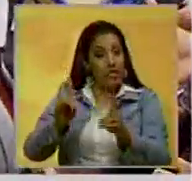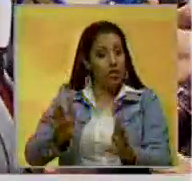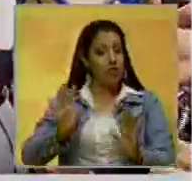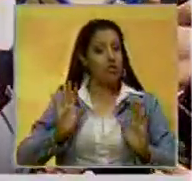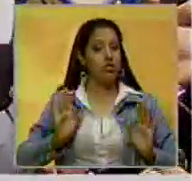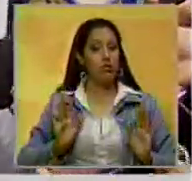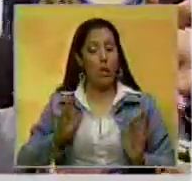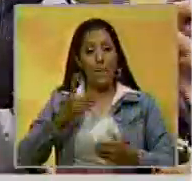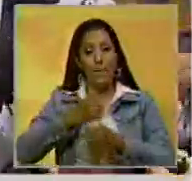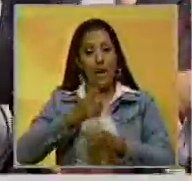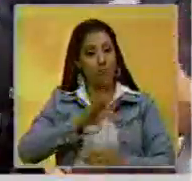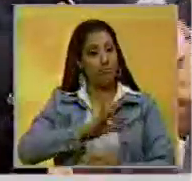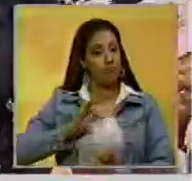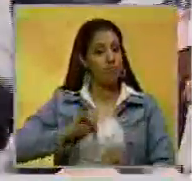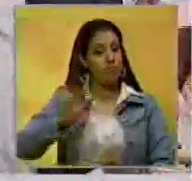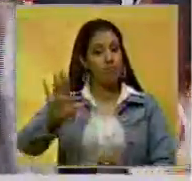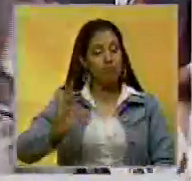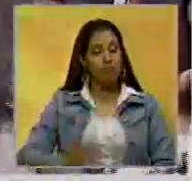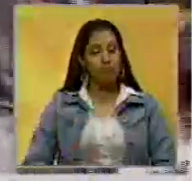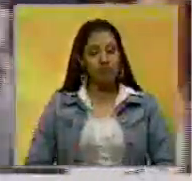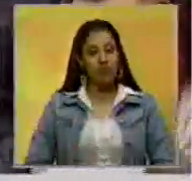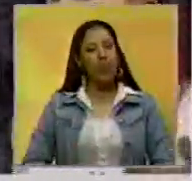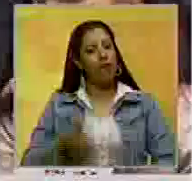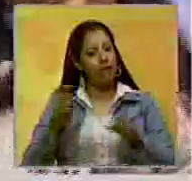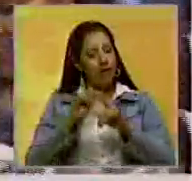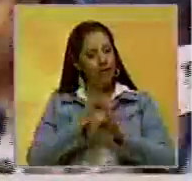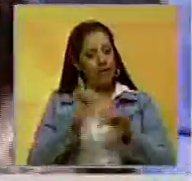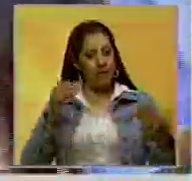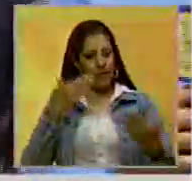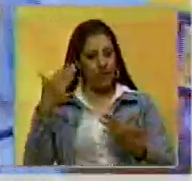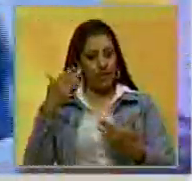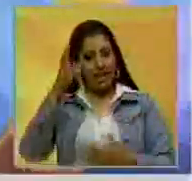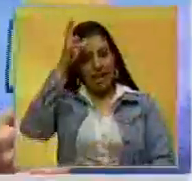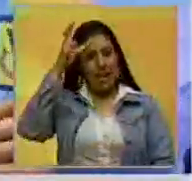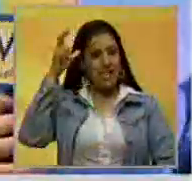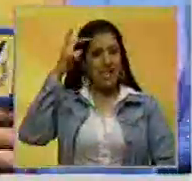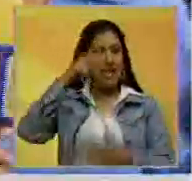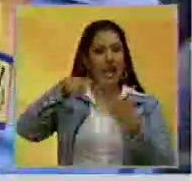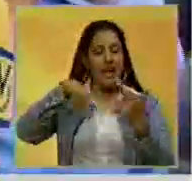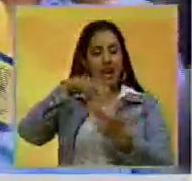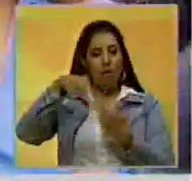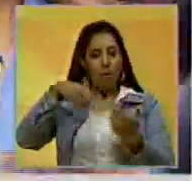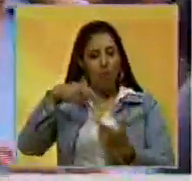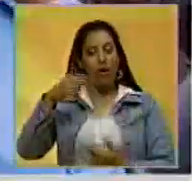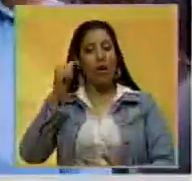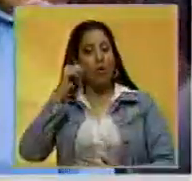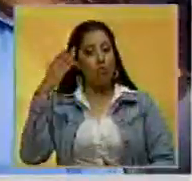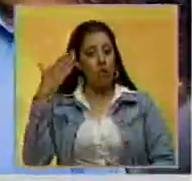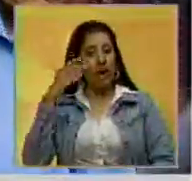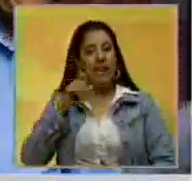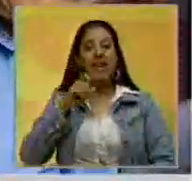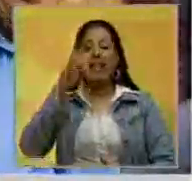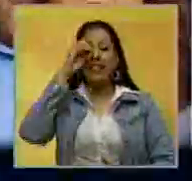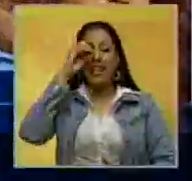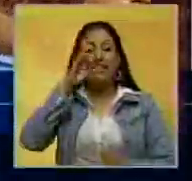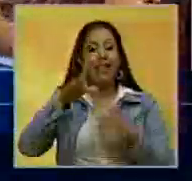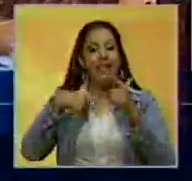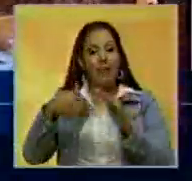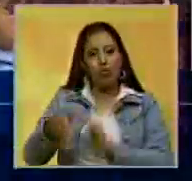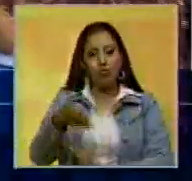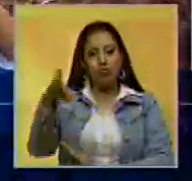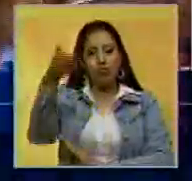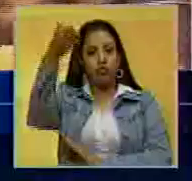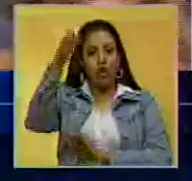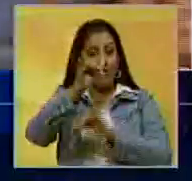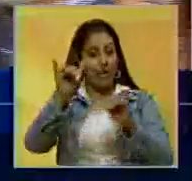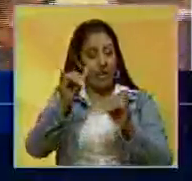soberana de Paraguay bien gran parte de las palabras que ofrecía la canciller de la República dels Rodríguez esto luego de que hiara la bandera